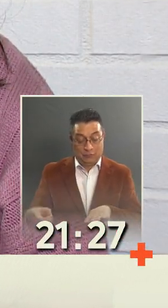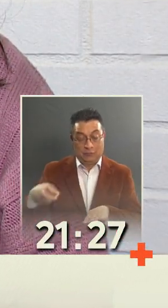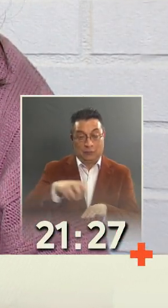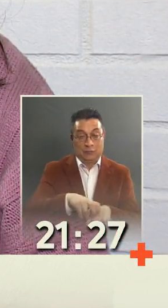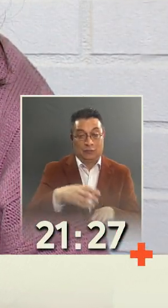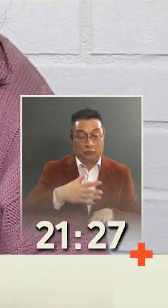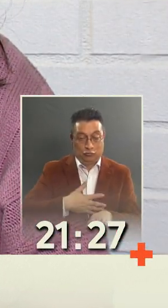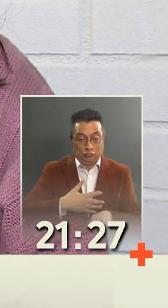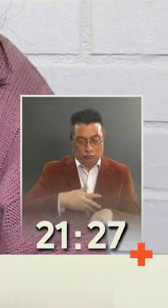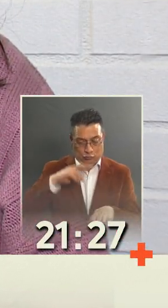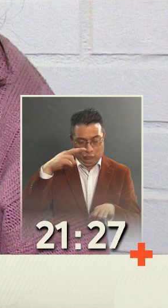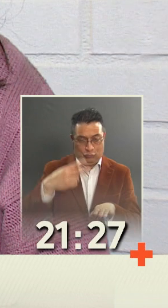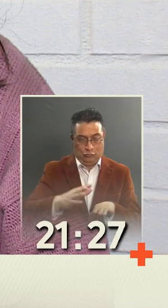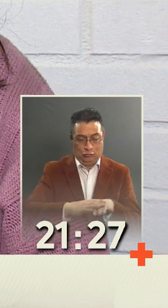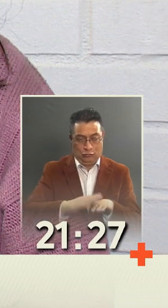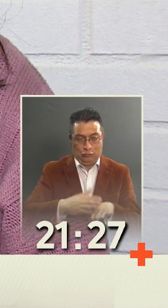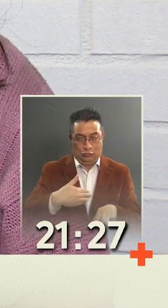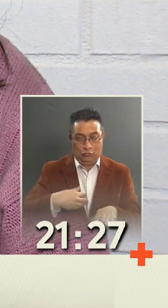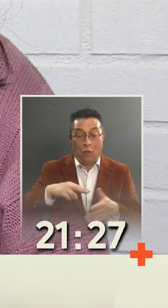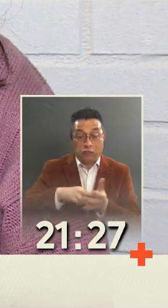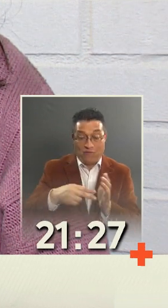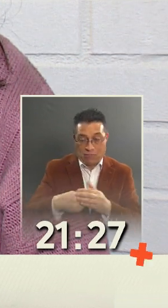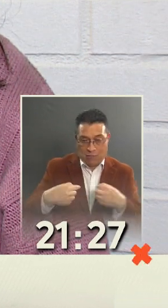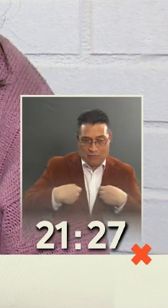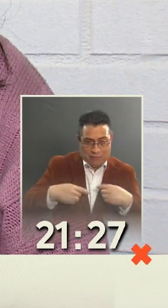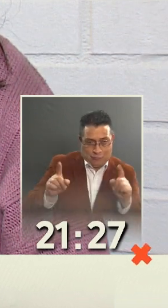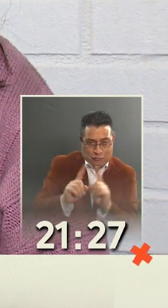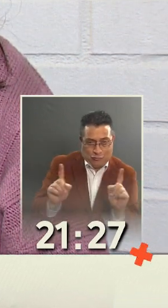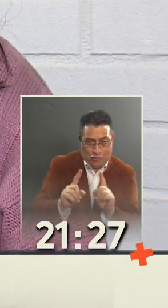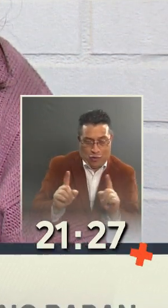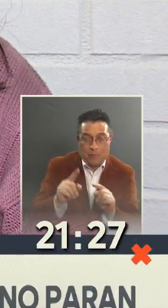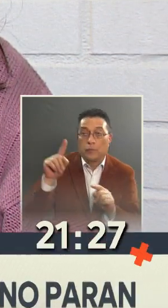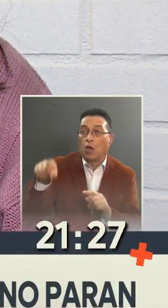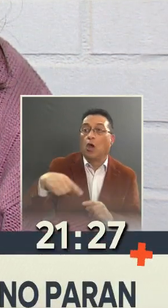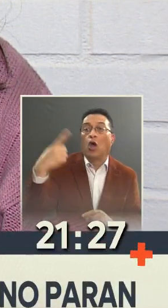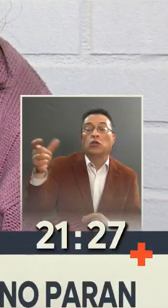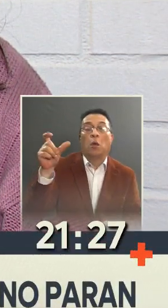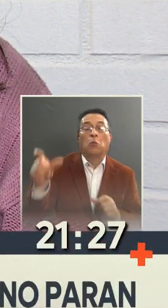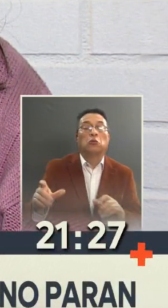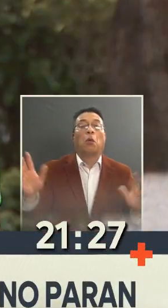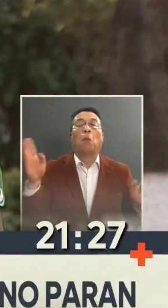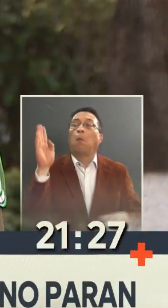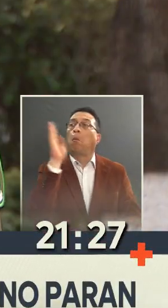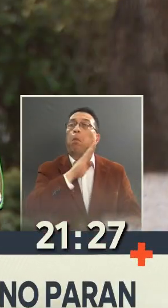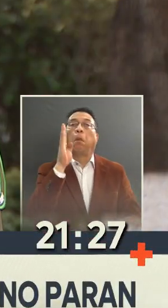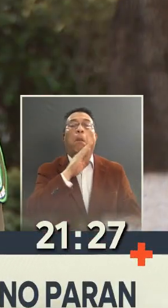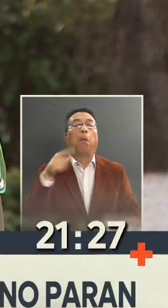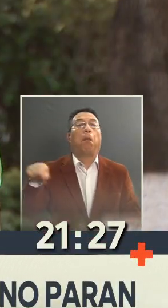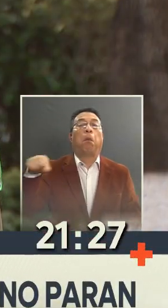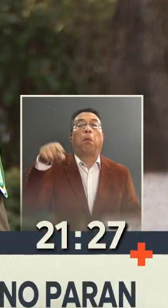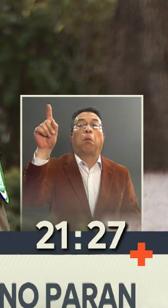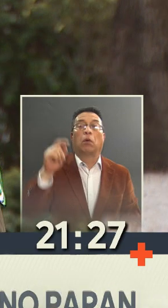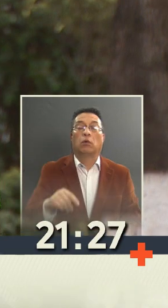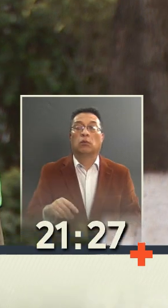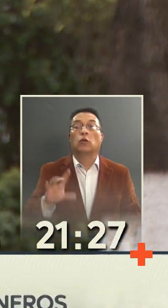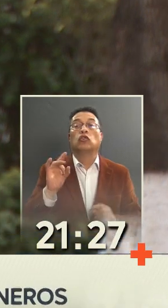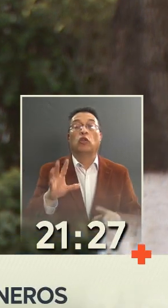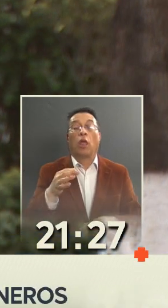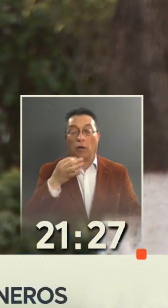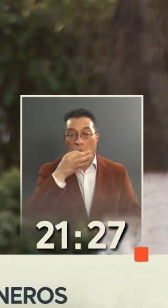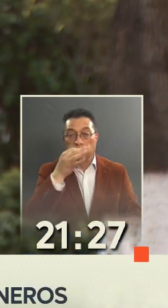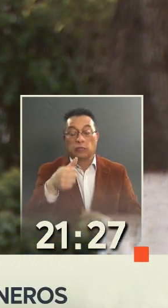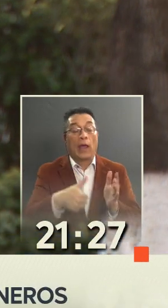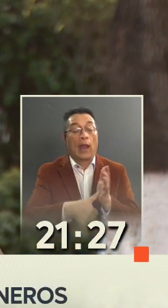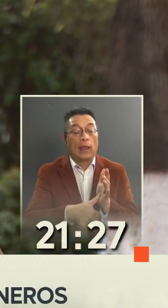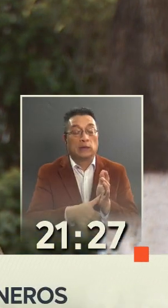la persona que tiene el problema. Y la otra persona anda súper bien por la vida. Basta con que ella, a través de su cédula de identidad, su